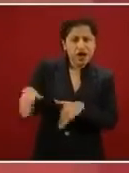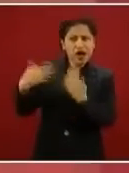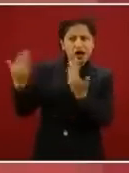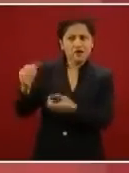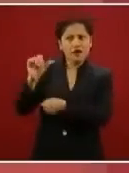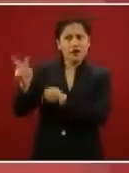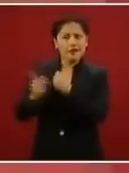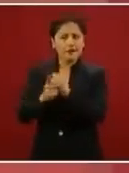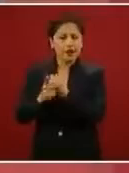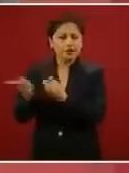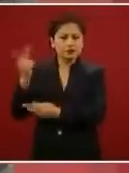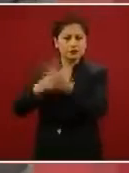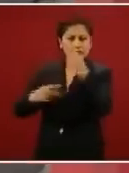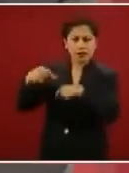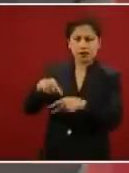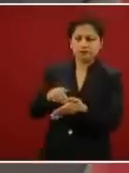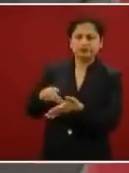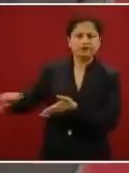vienen a México o